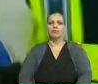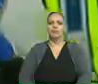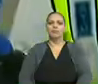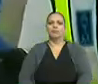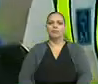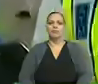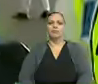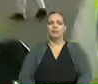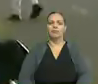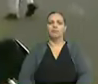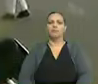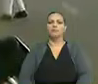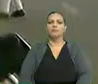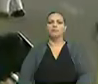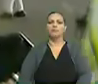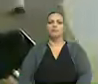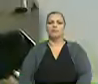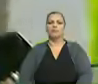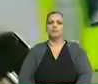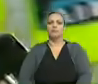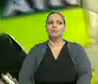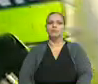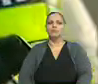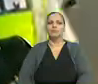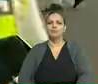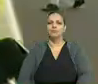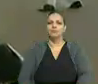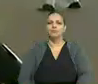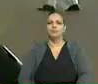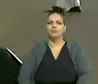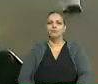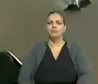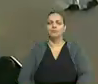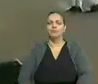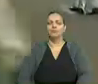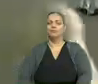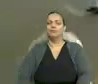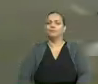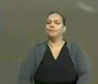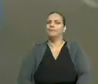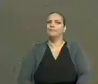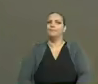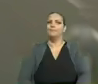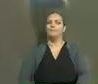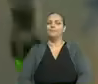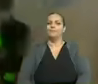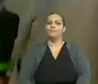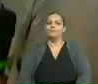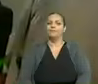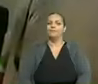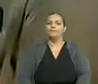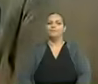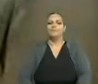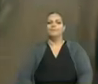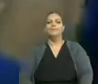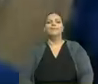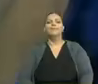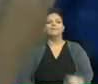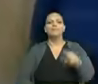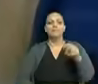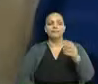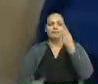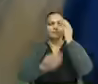a diferentes actividades y no tengan inconvenientes en utilizar este tipo de transporte público. Ya. Vamos a recordarle a la ciudadanía que las rutas